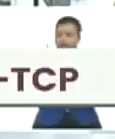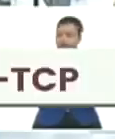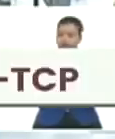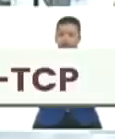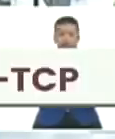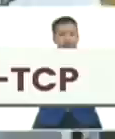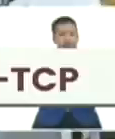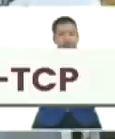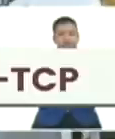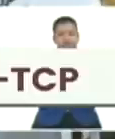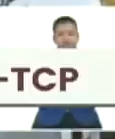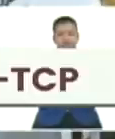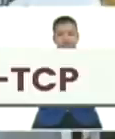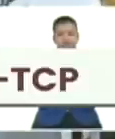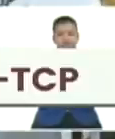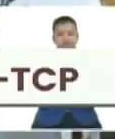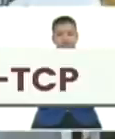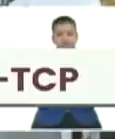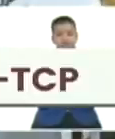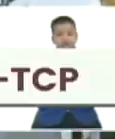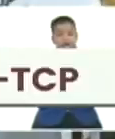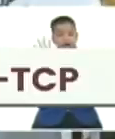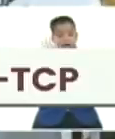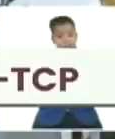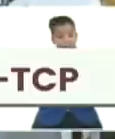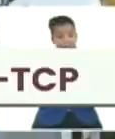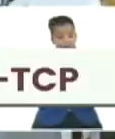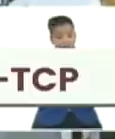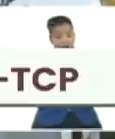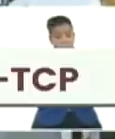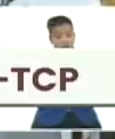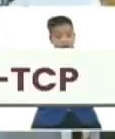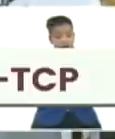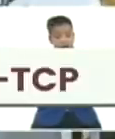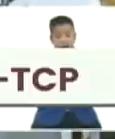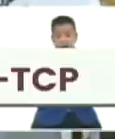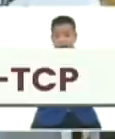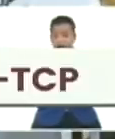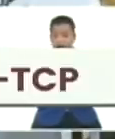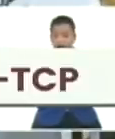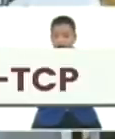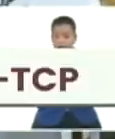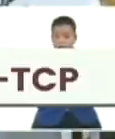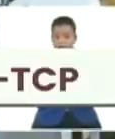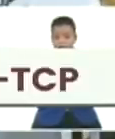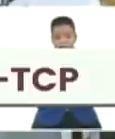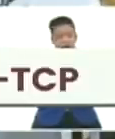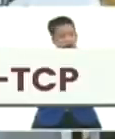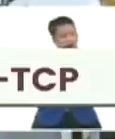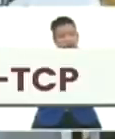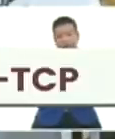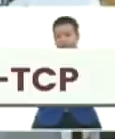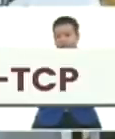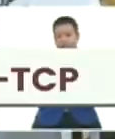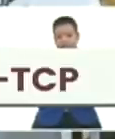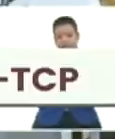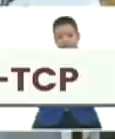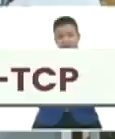Ya América Latina y el Caribe ya no es para los Estados Unidos, es para los latinoamericanos y